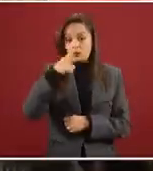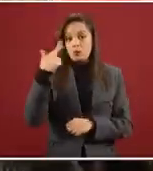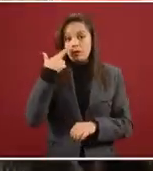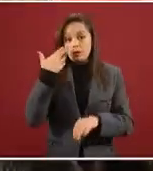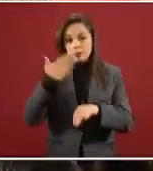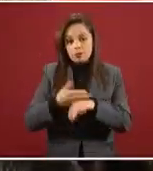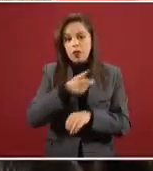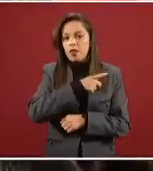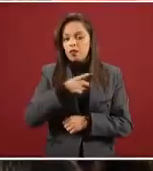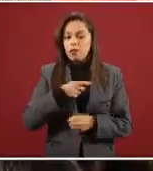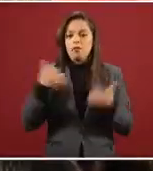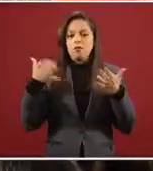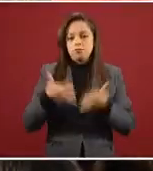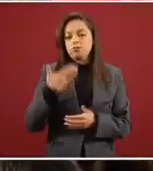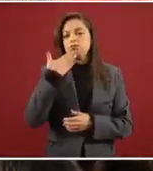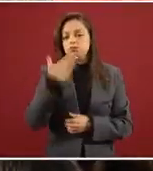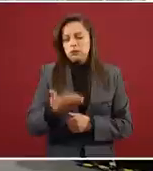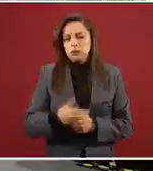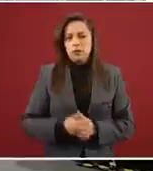laborales. Gracias.